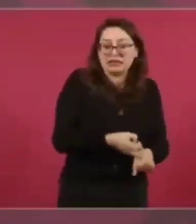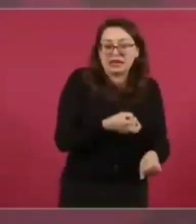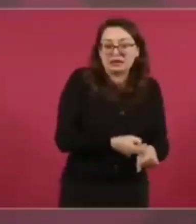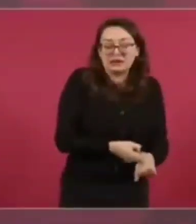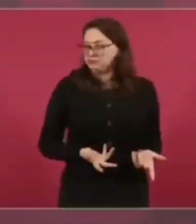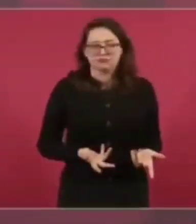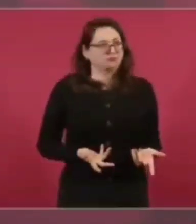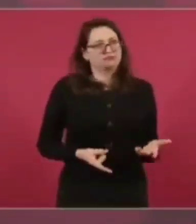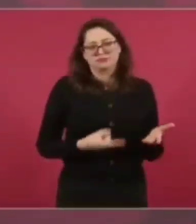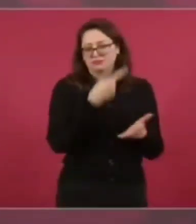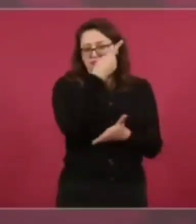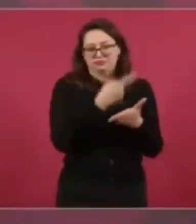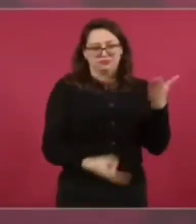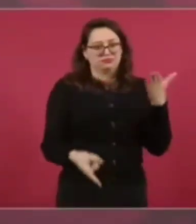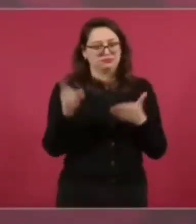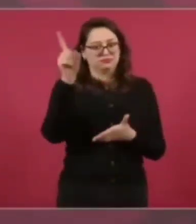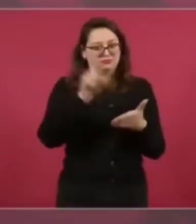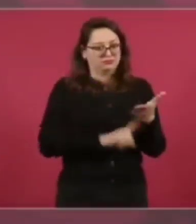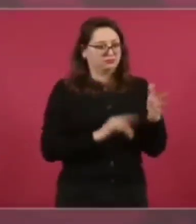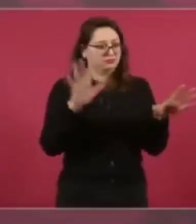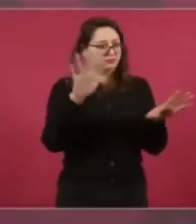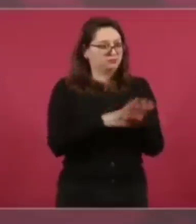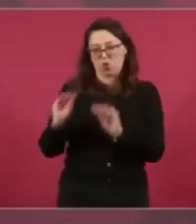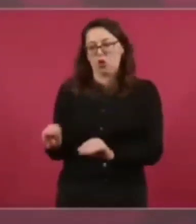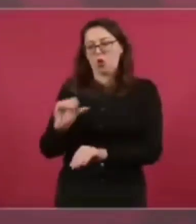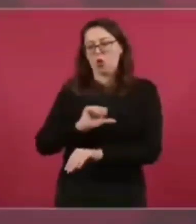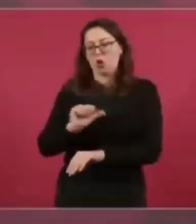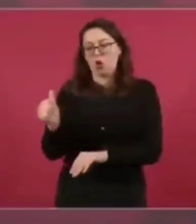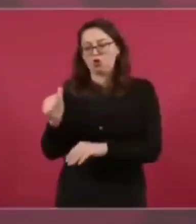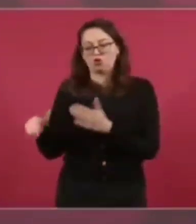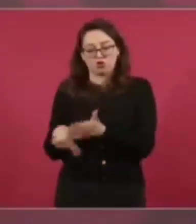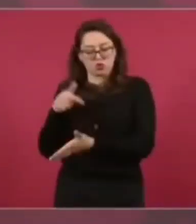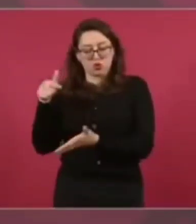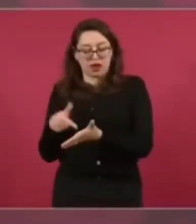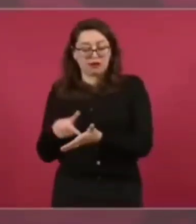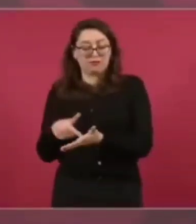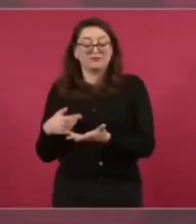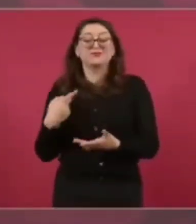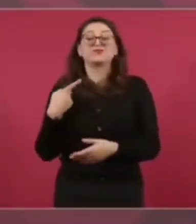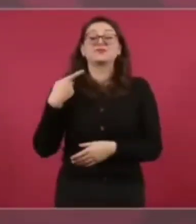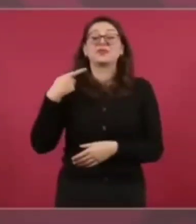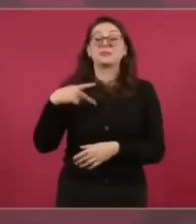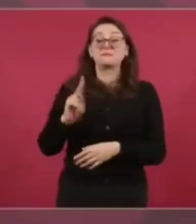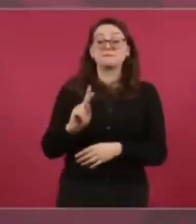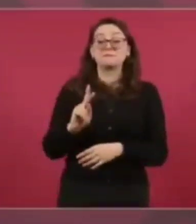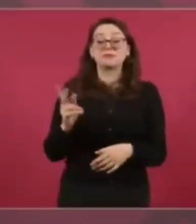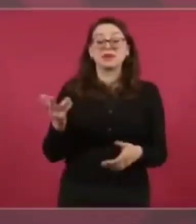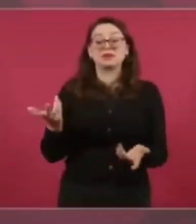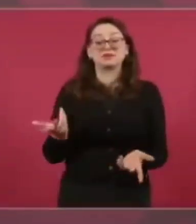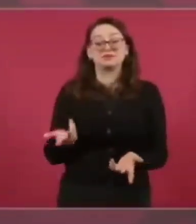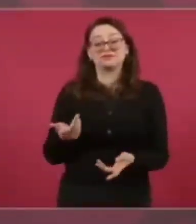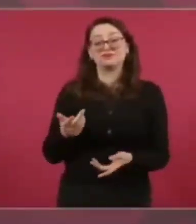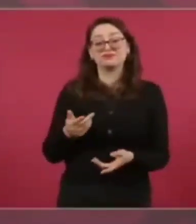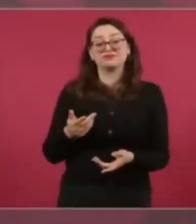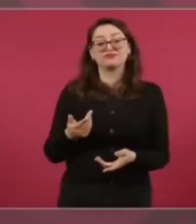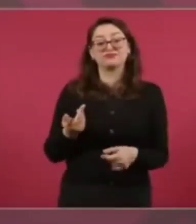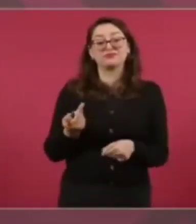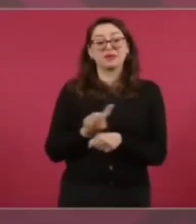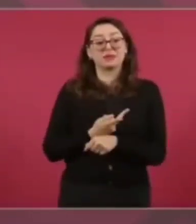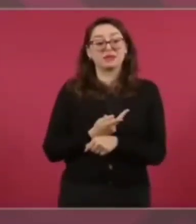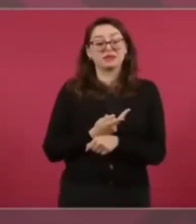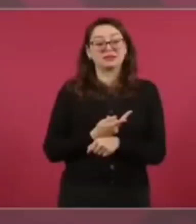decreto para cancelar en definitiva el proyecto, porque mucha gente tiene la preocupación de que al terminar el